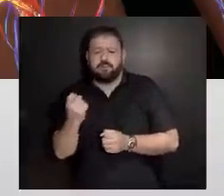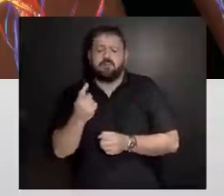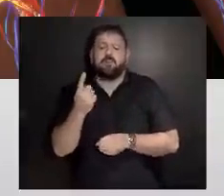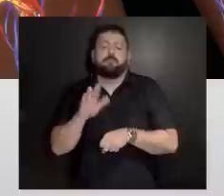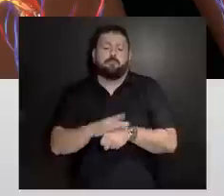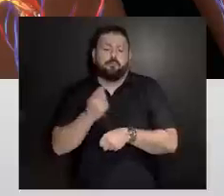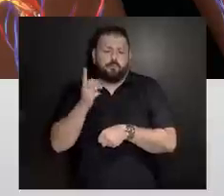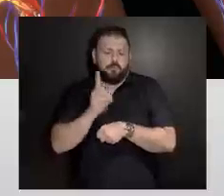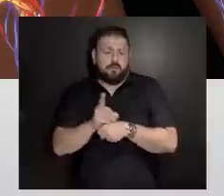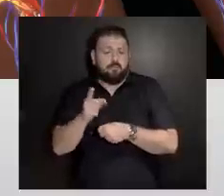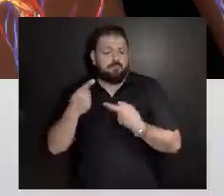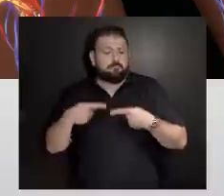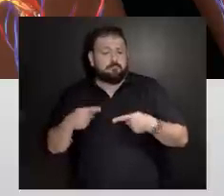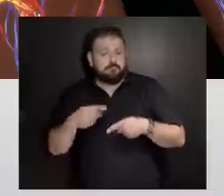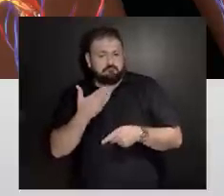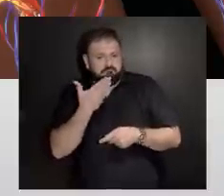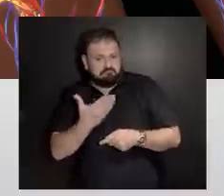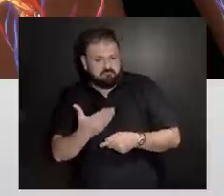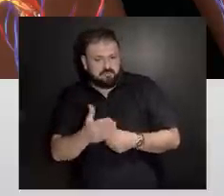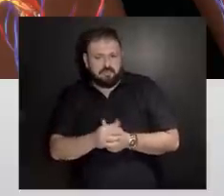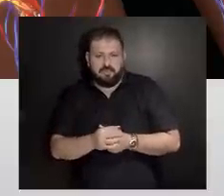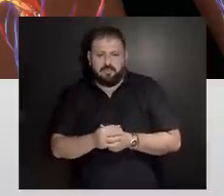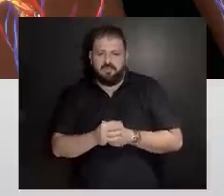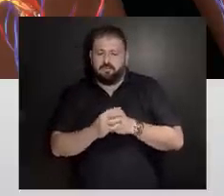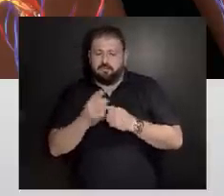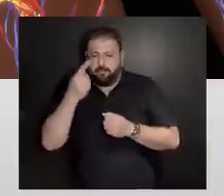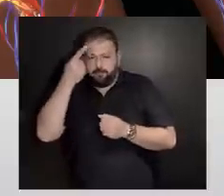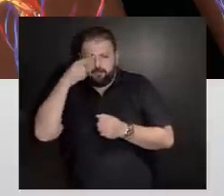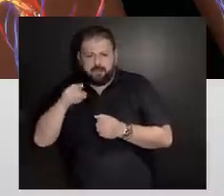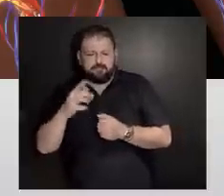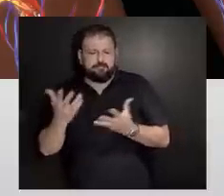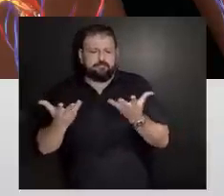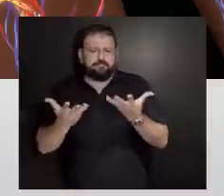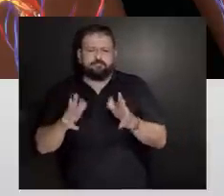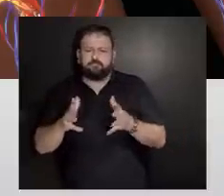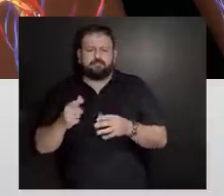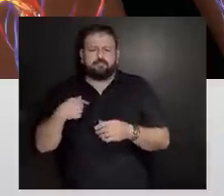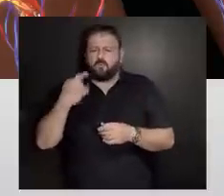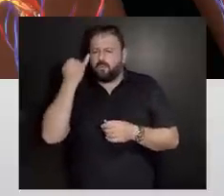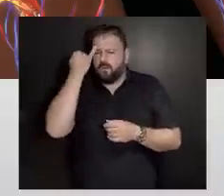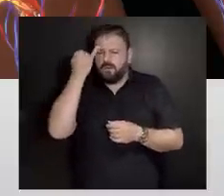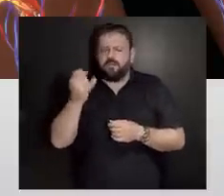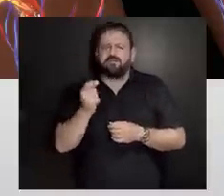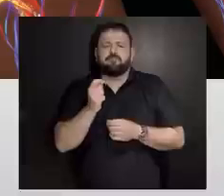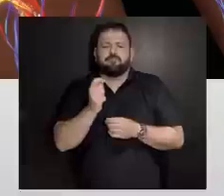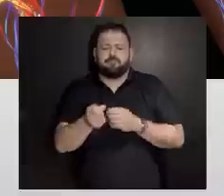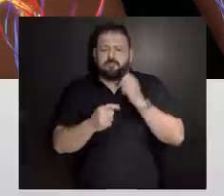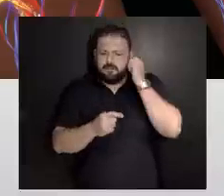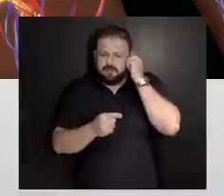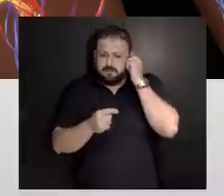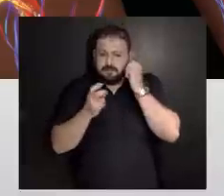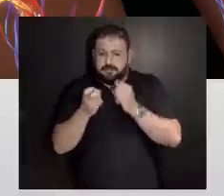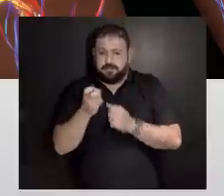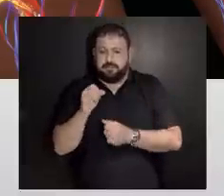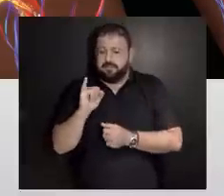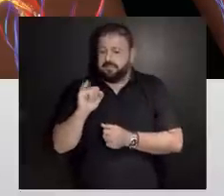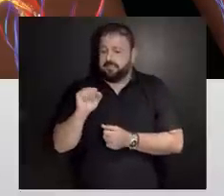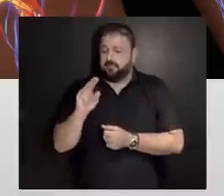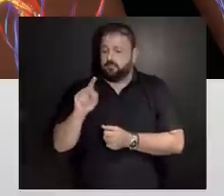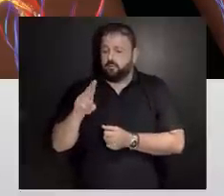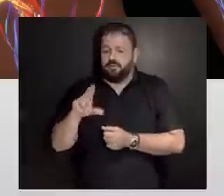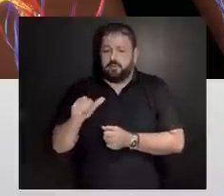sana. Y para que nos demos más o menos una idea de qué significa esto, por ejemplo, esta insulina tiene la